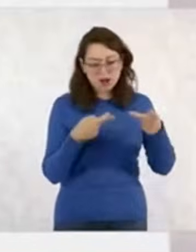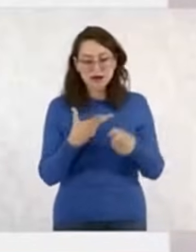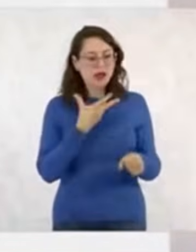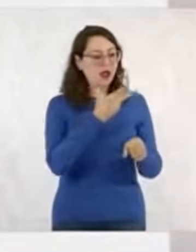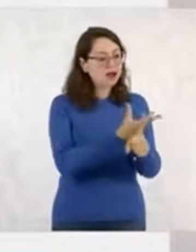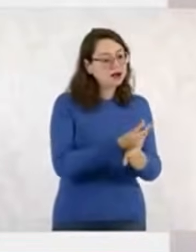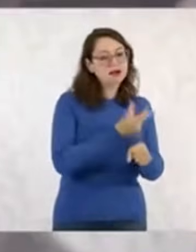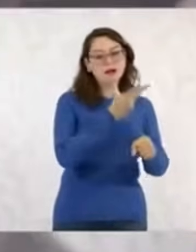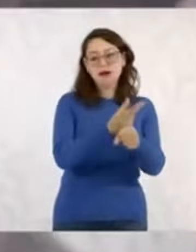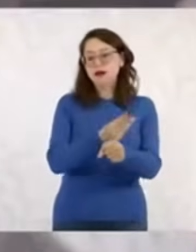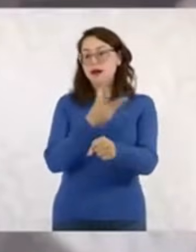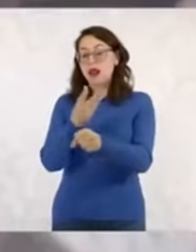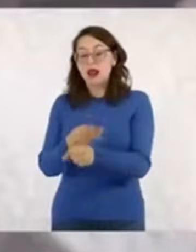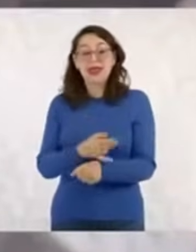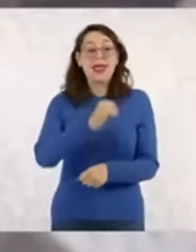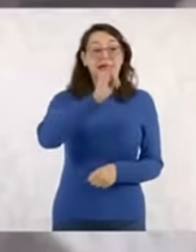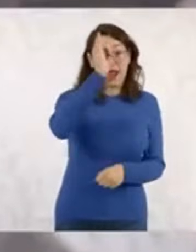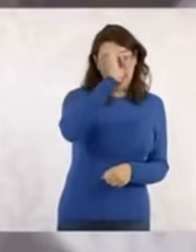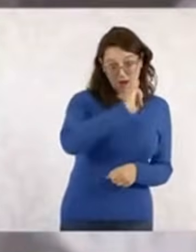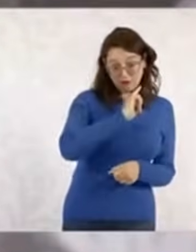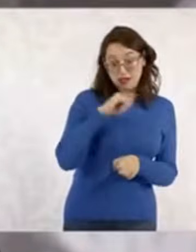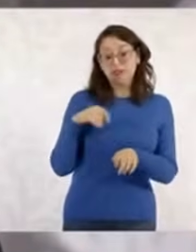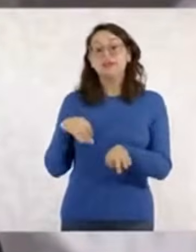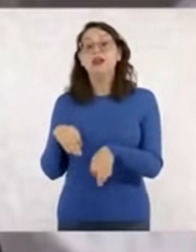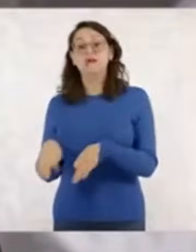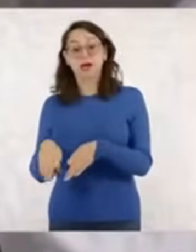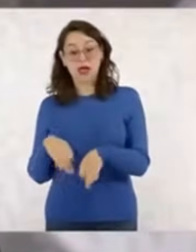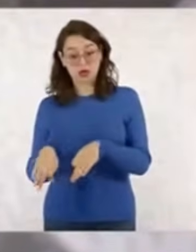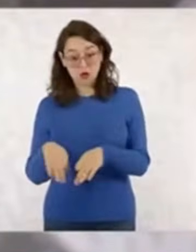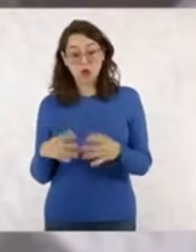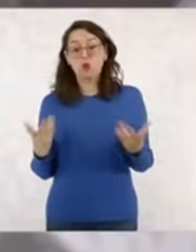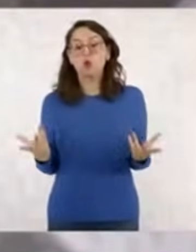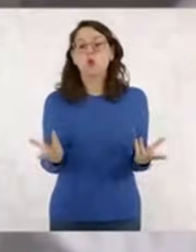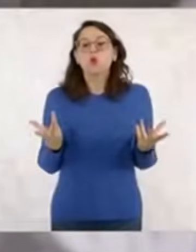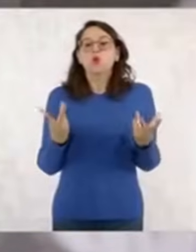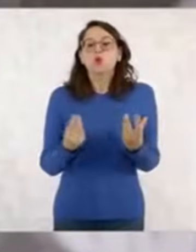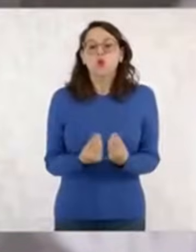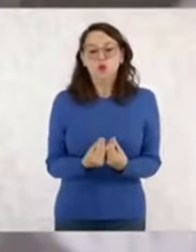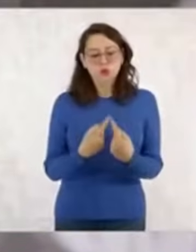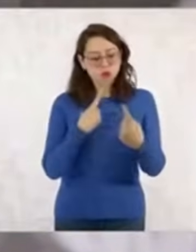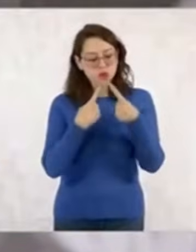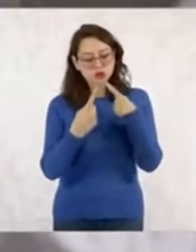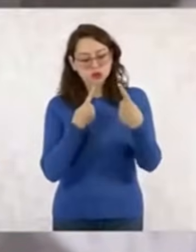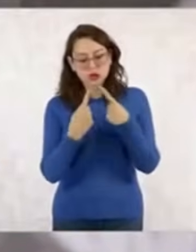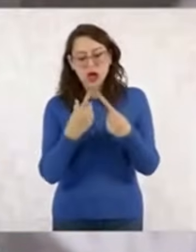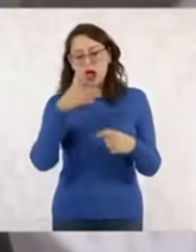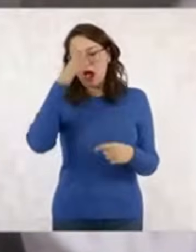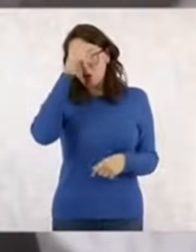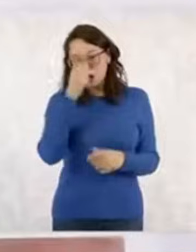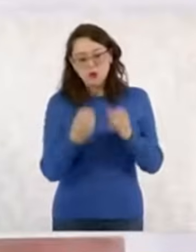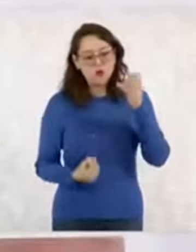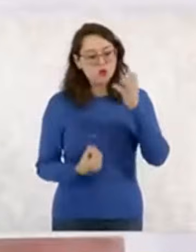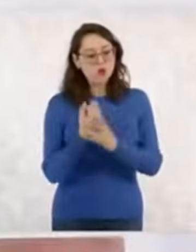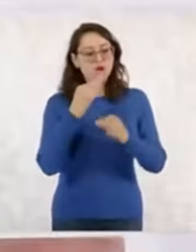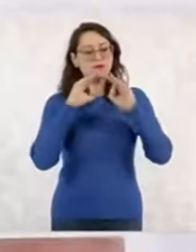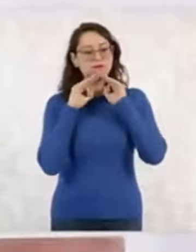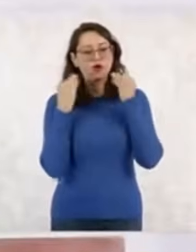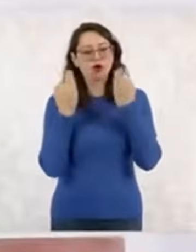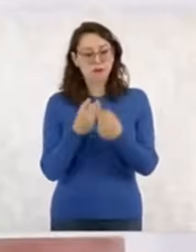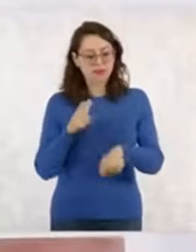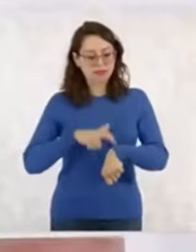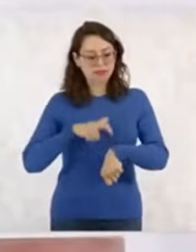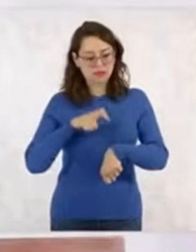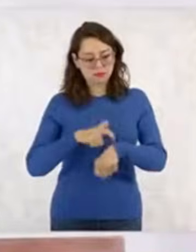conjunta puedan así consolidar procesos productivos en la nueva disponibilidad de tiempo. Con la reducción